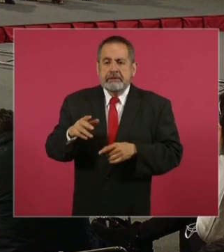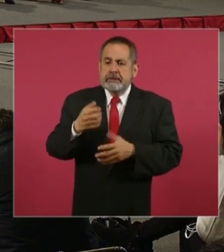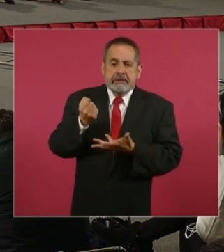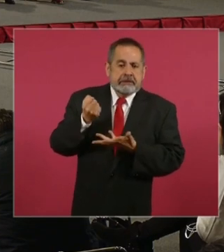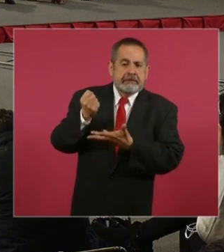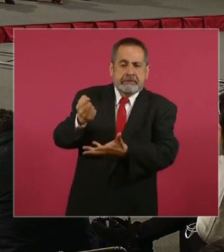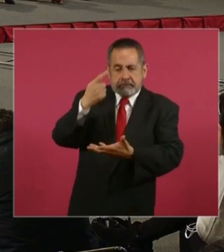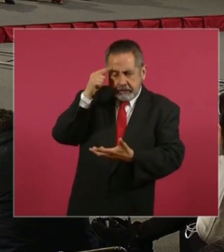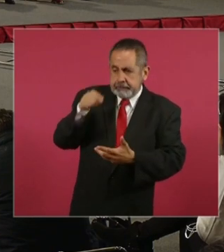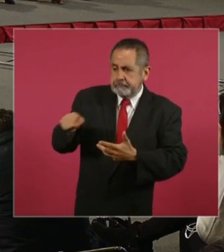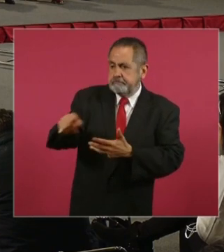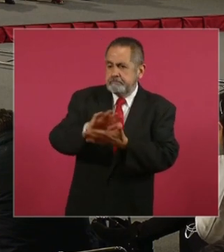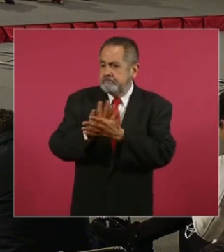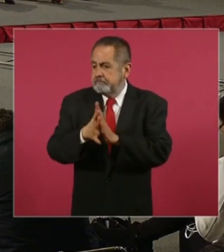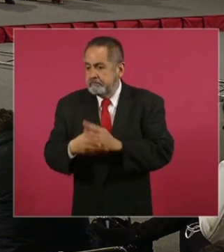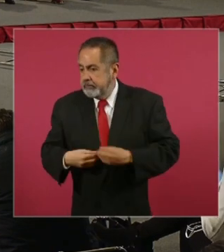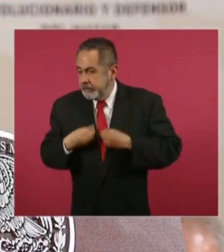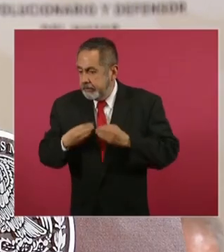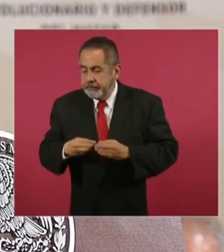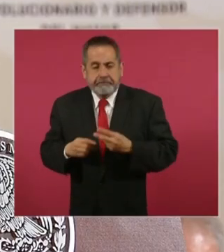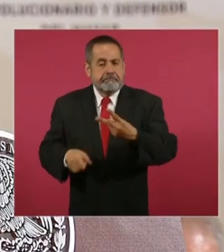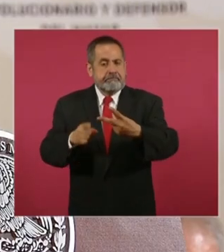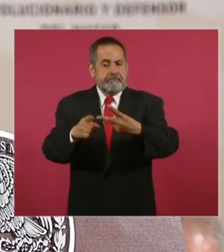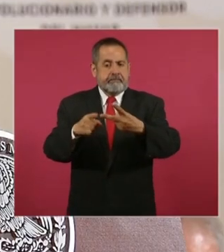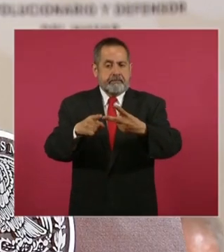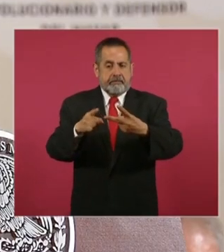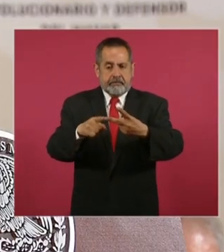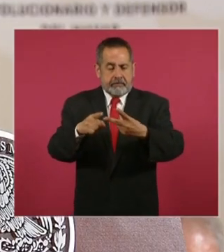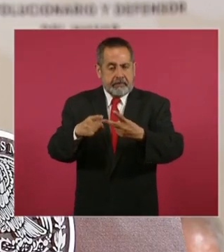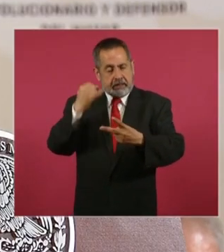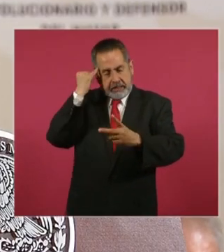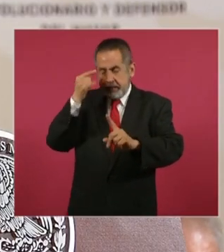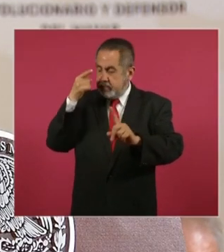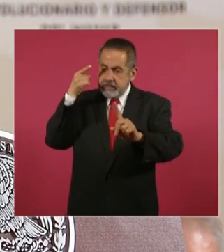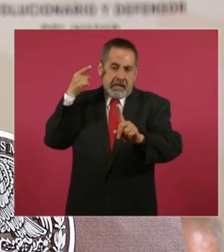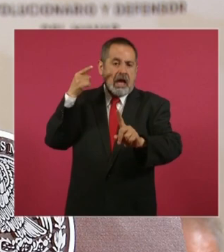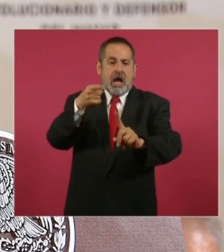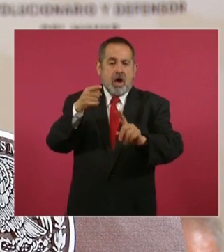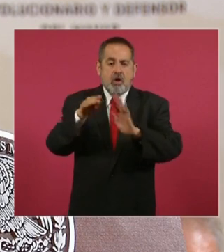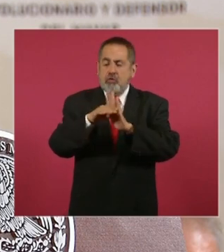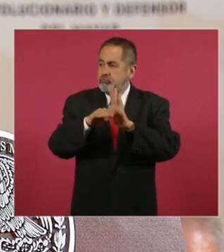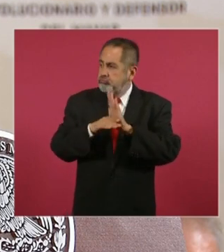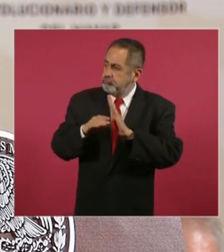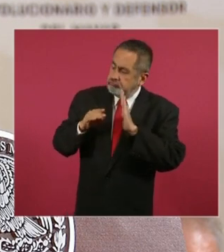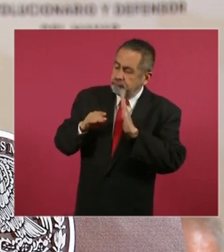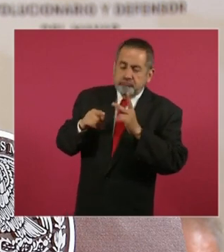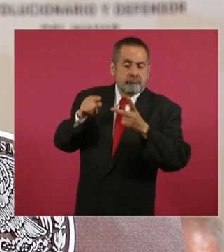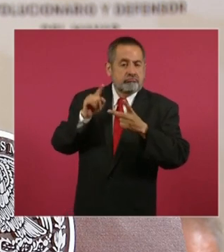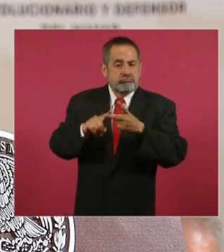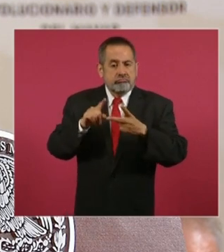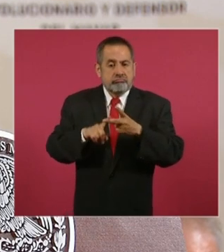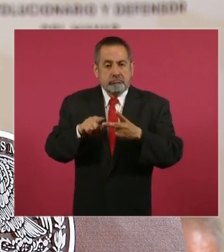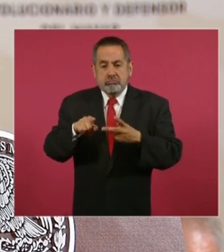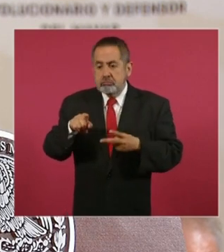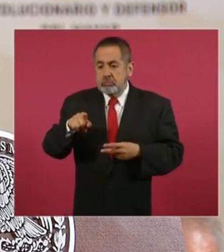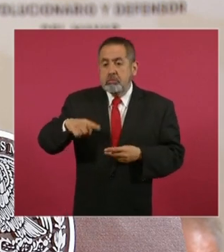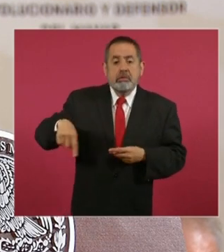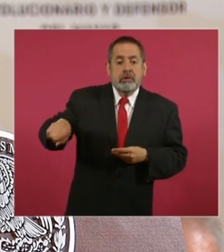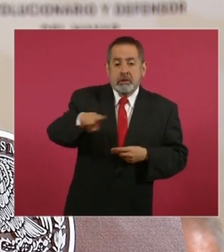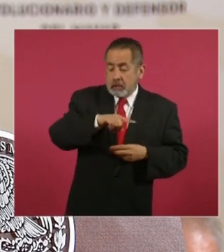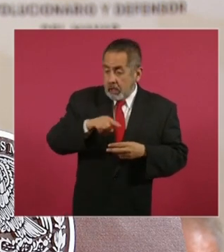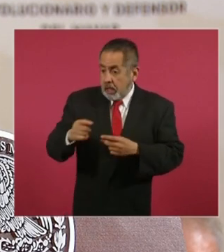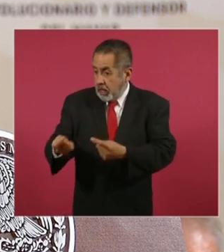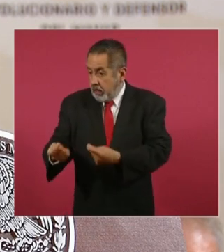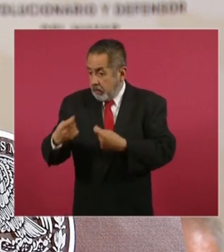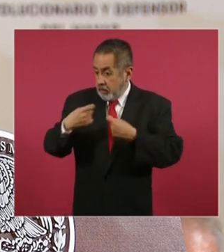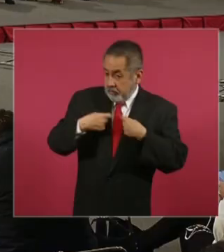se aplican para ello. Y la otra, pues es guiarnos por este principio que nos han enseñado, que es que beban los que nos dan de beber, ahí